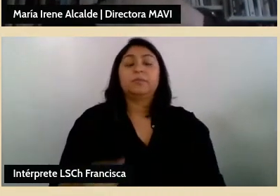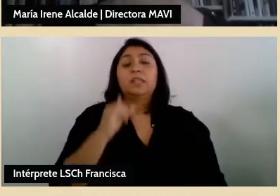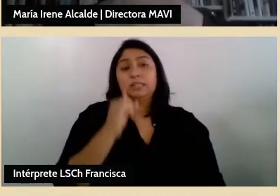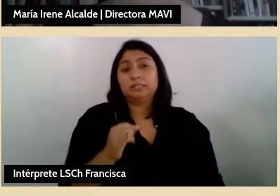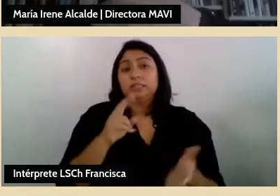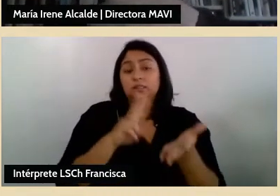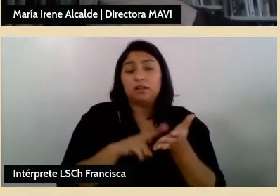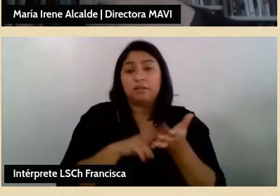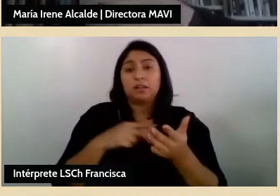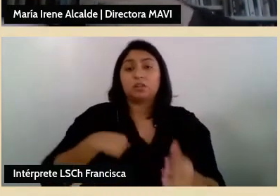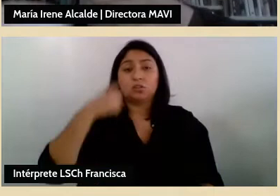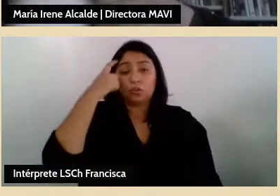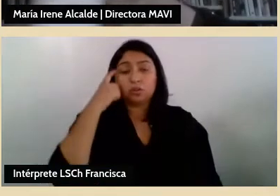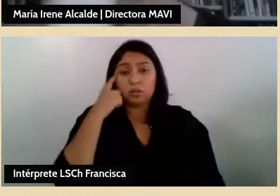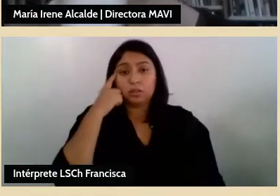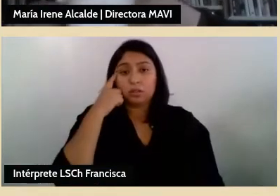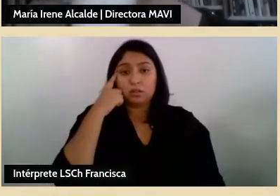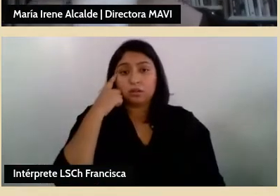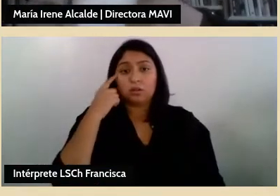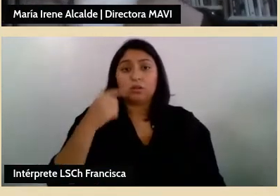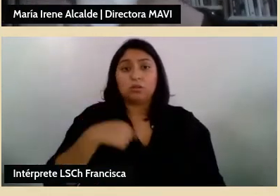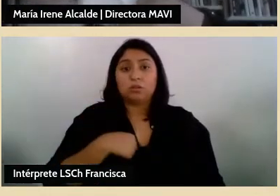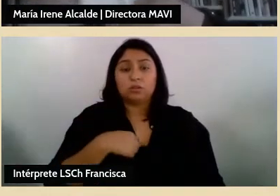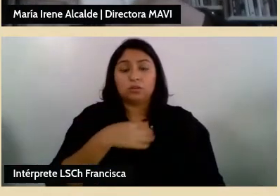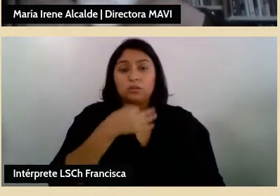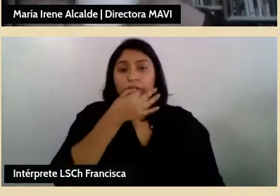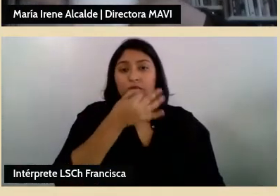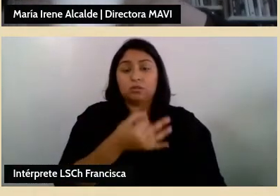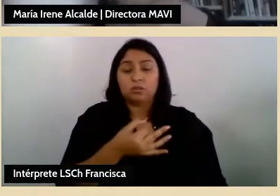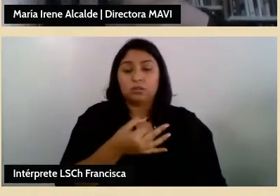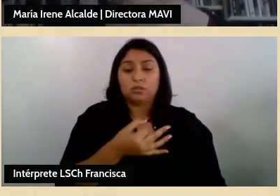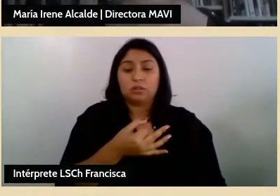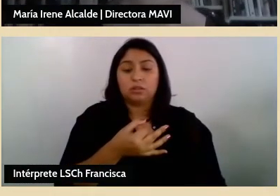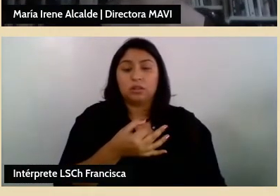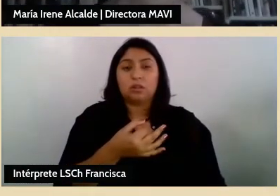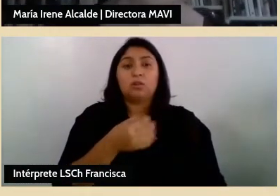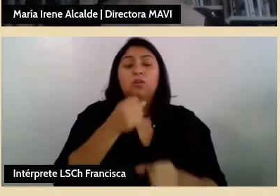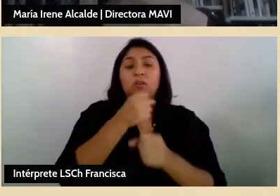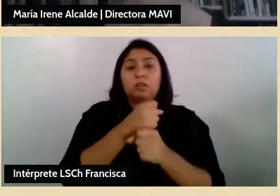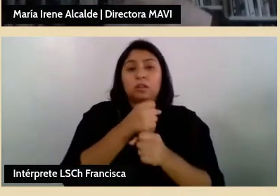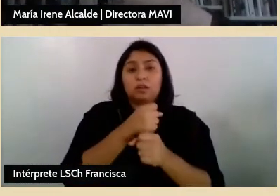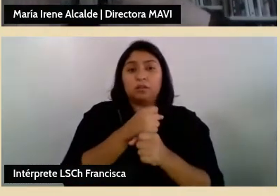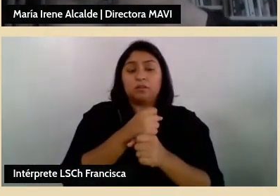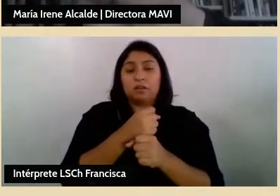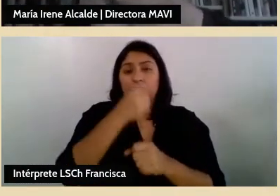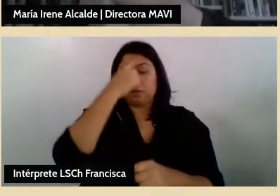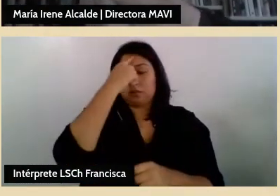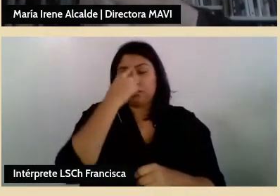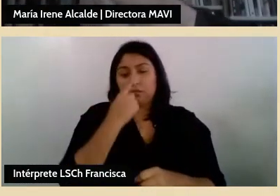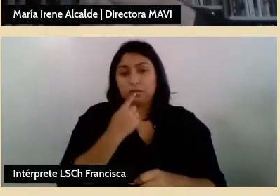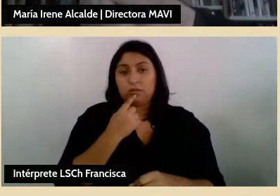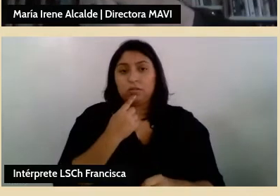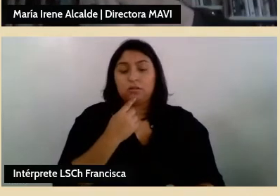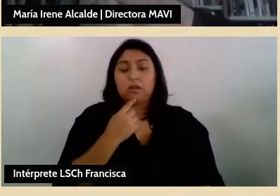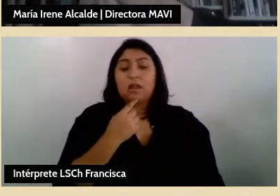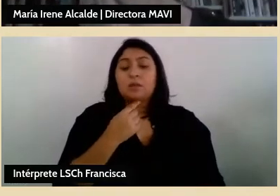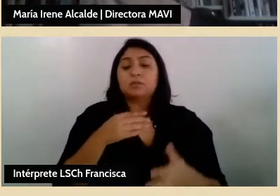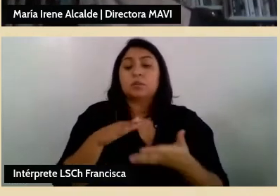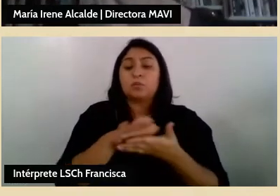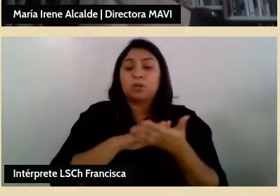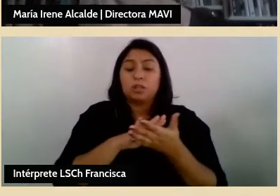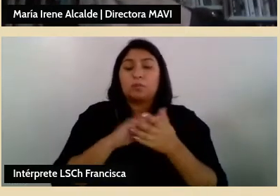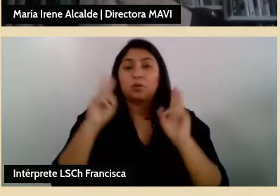que también como hablo ahora como trabajador de museo, este momento, y bueno, de museo y de la cultura, ha